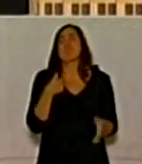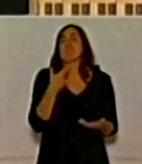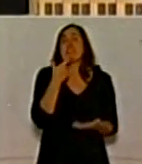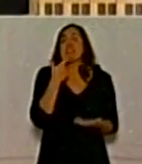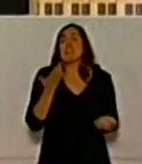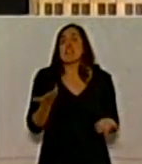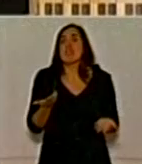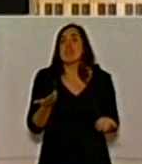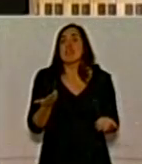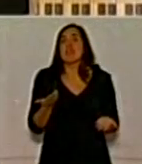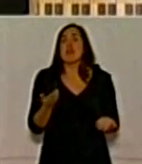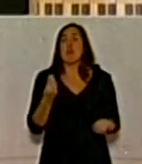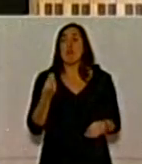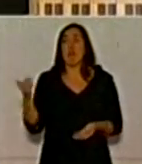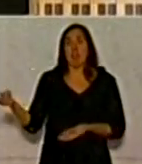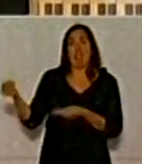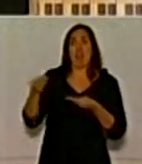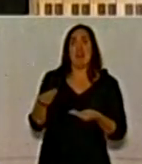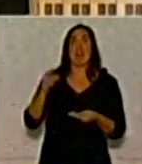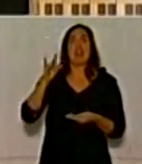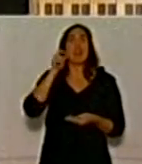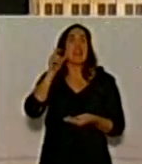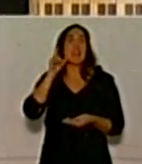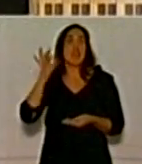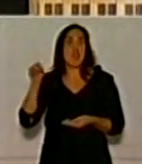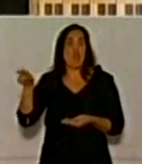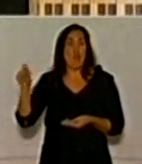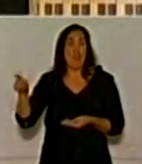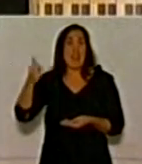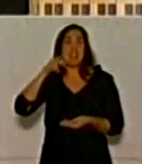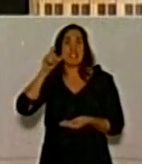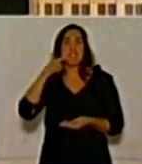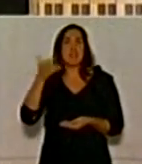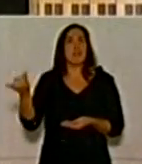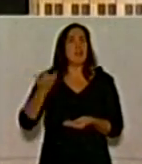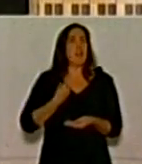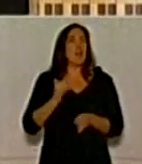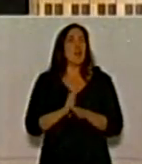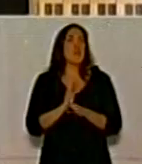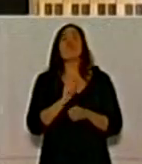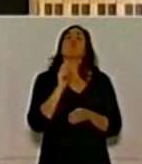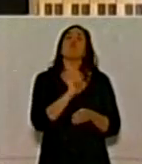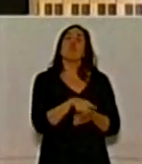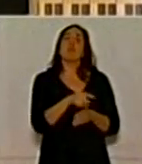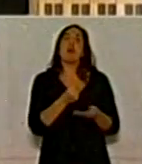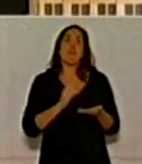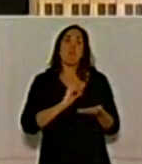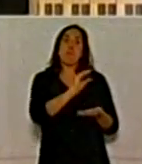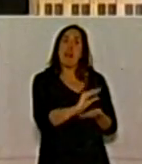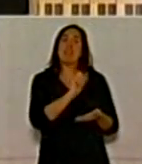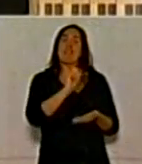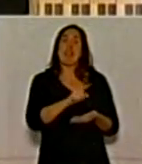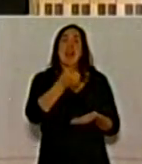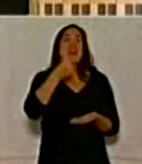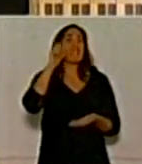Diego me alcanza, me dice que la Asignación Universal no se va por la canaleta de la droga y el alcohol.